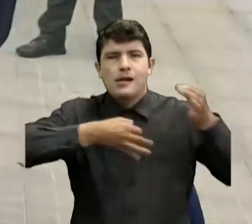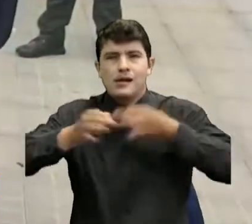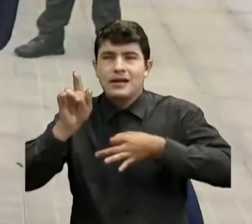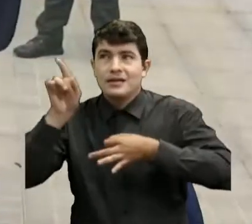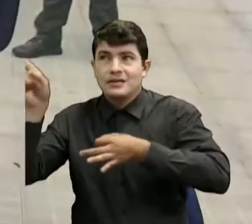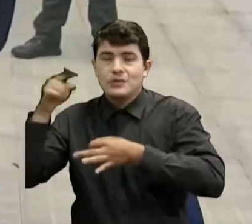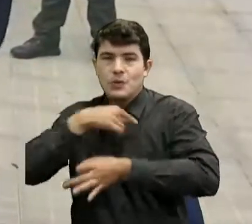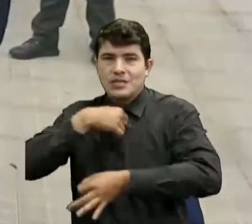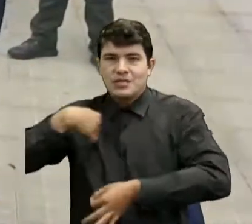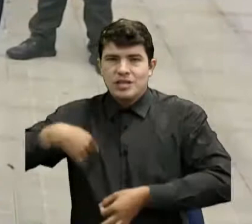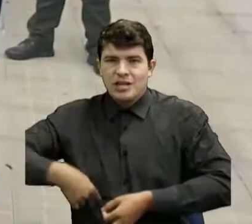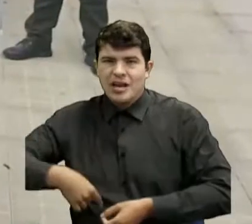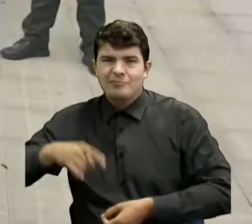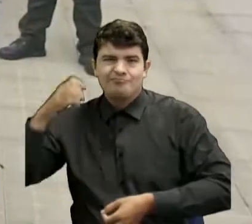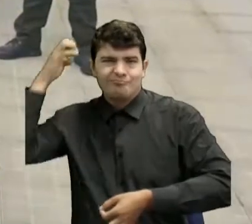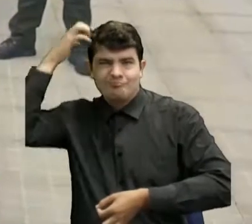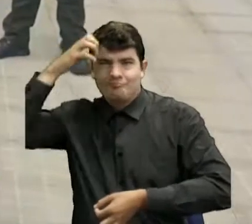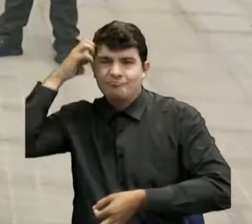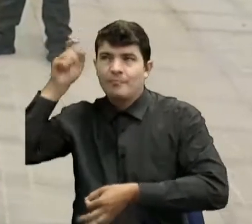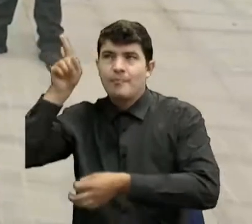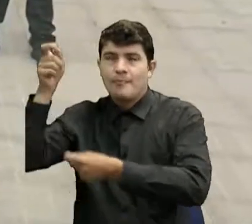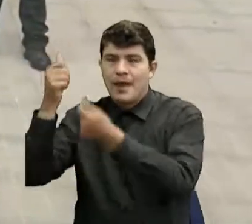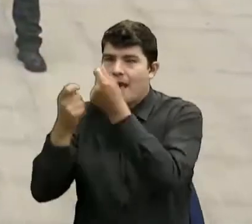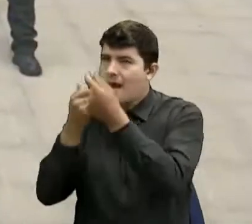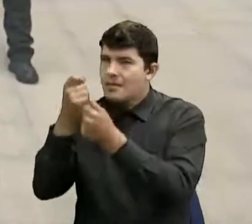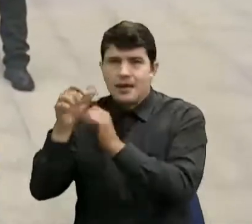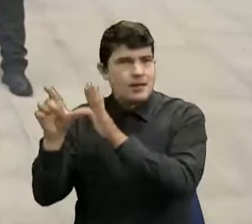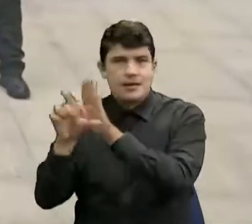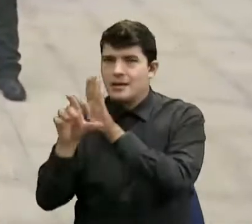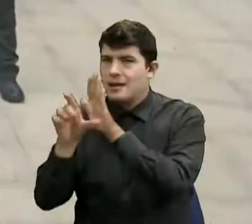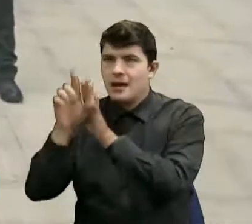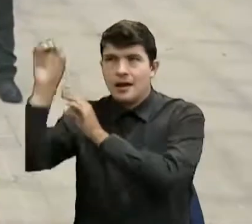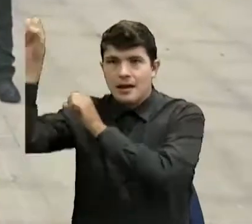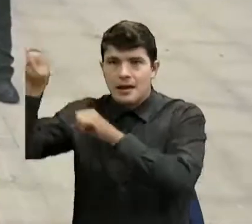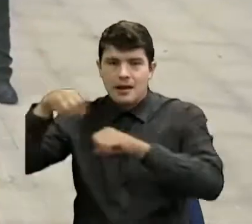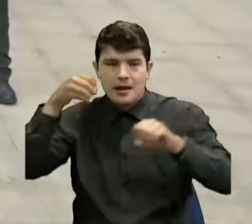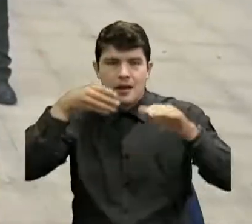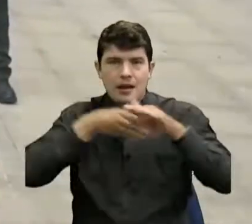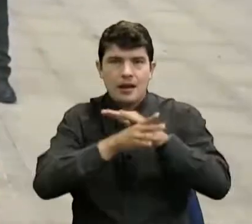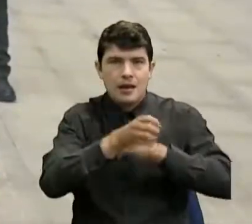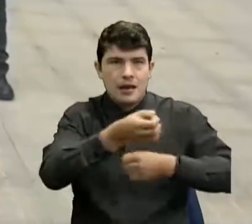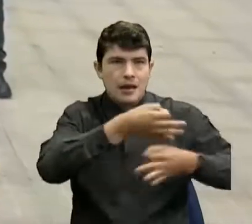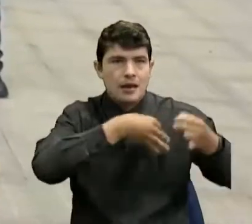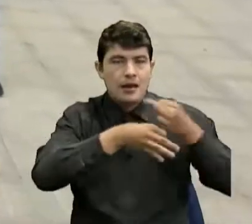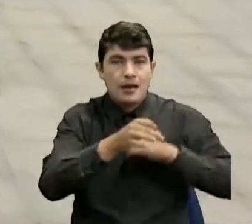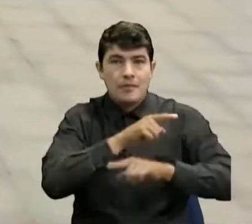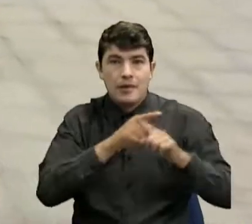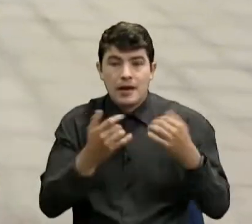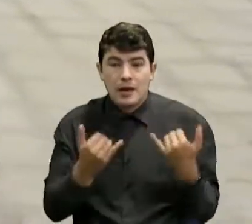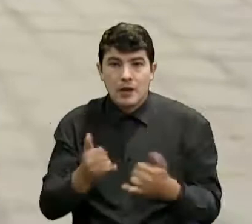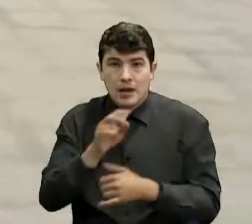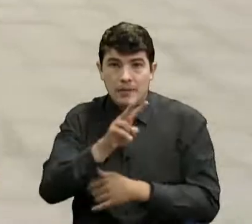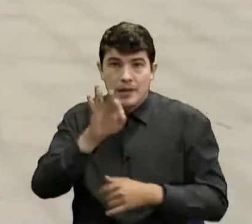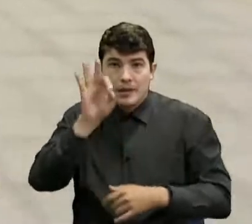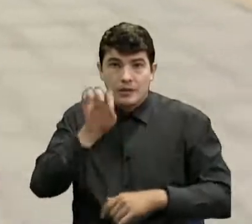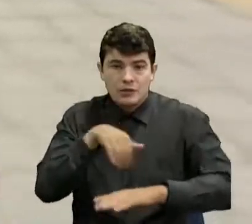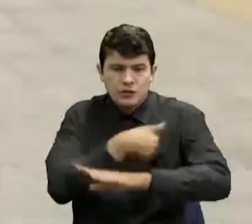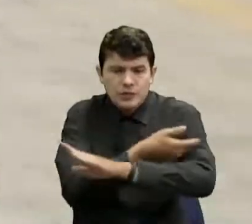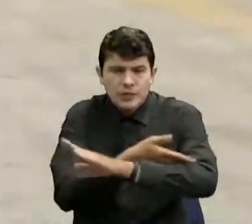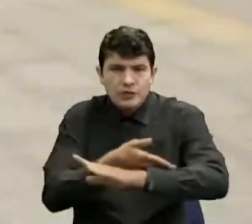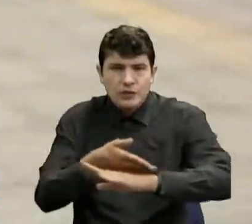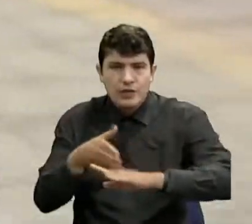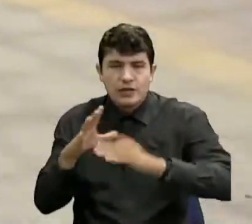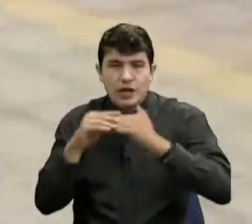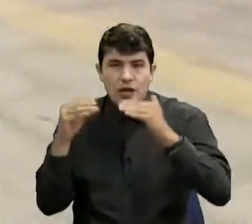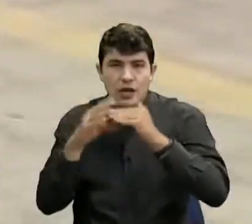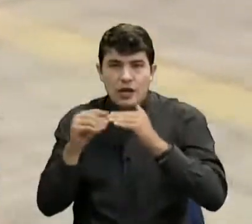del Rosario. Sin embargo, las autoridades descubrieron que se trataba de una tienda de barrio. Los 28 millones de dólares se fueron retirados a través